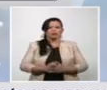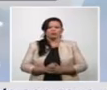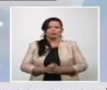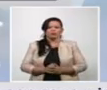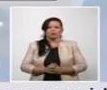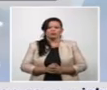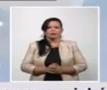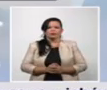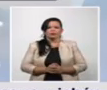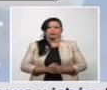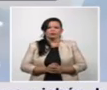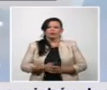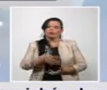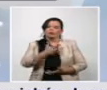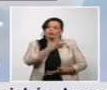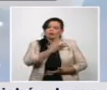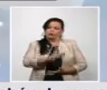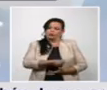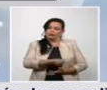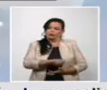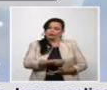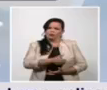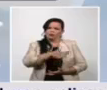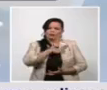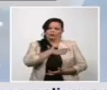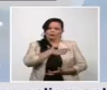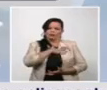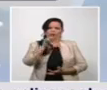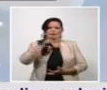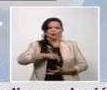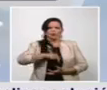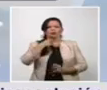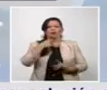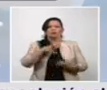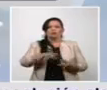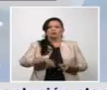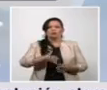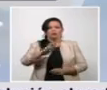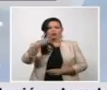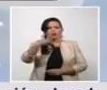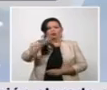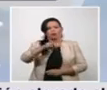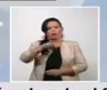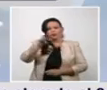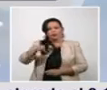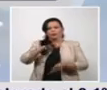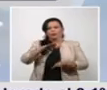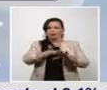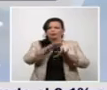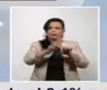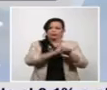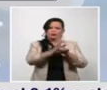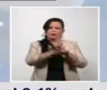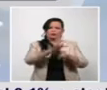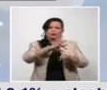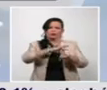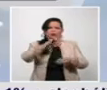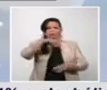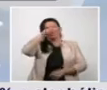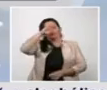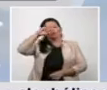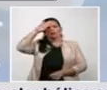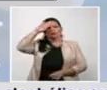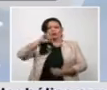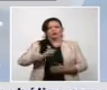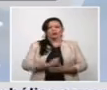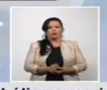el día de hoy el fallecimiento de 3 personas con la COVID-19 en Cuba, y con esto